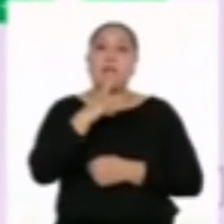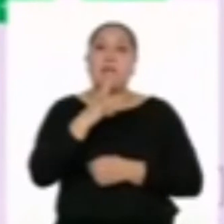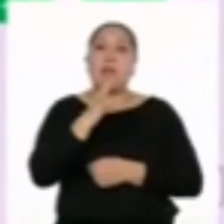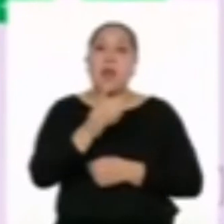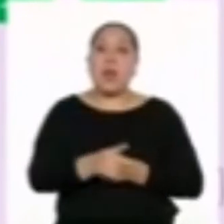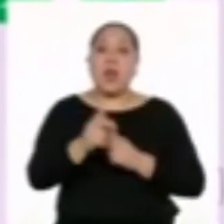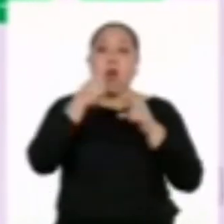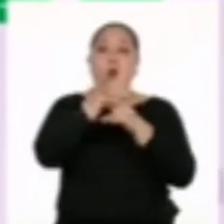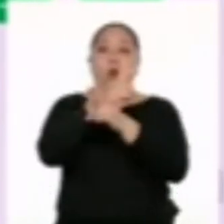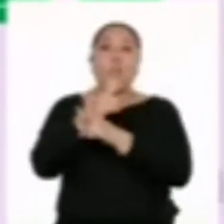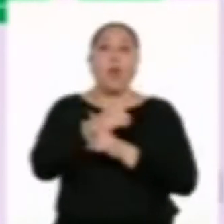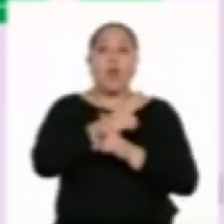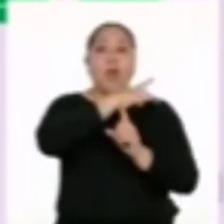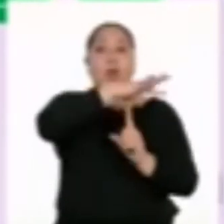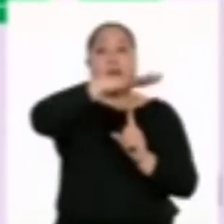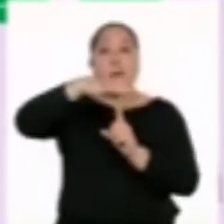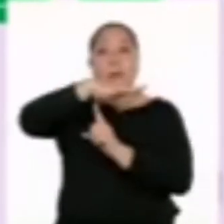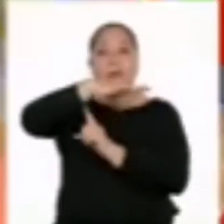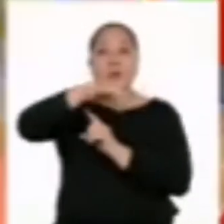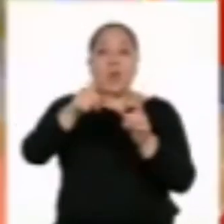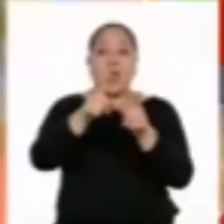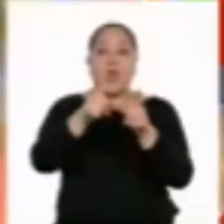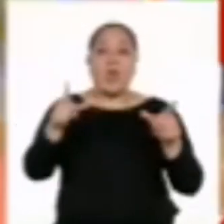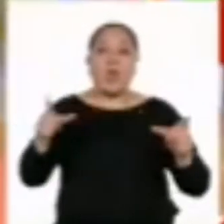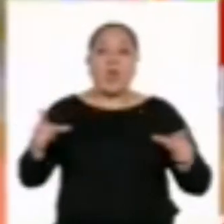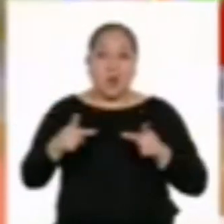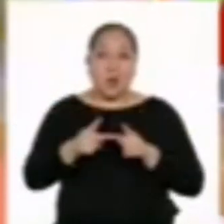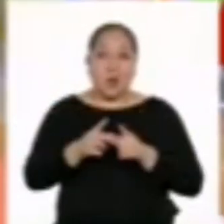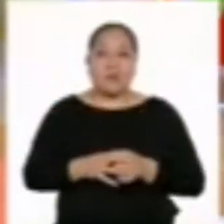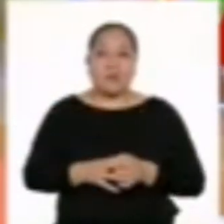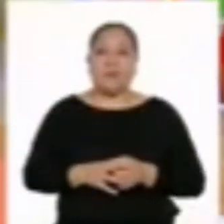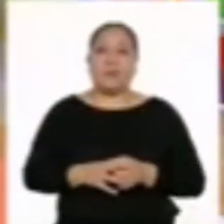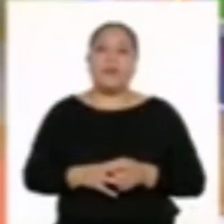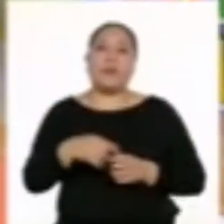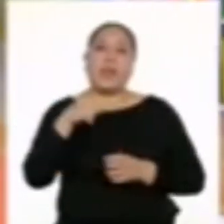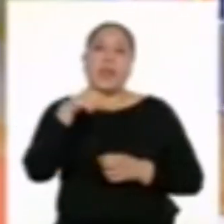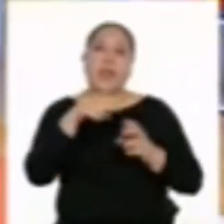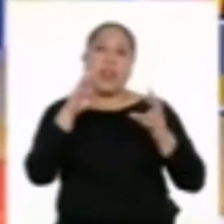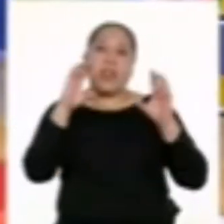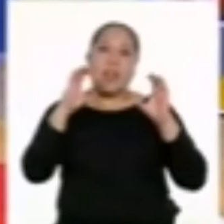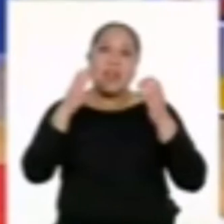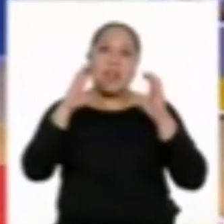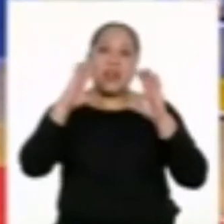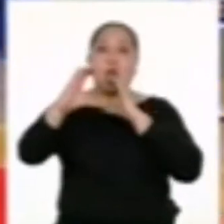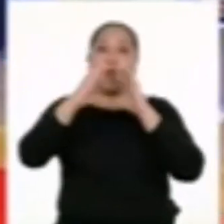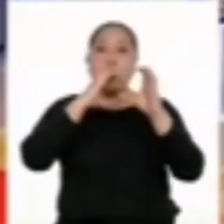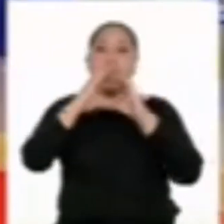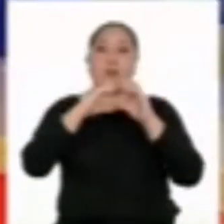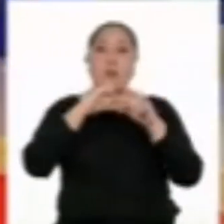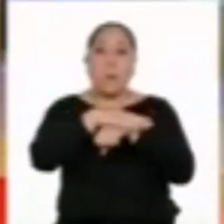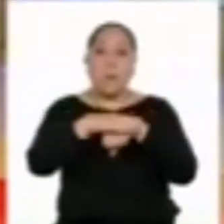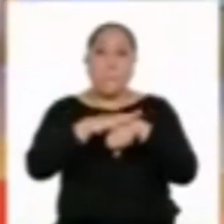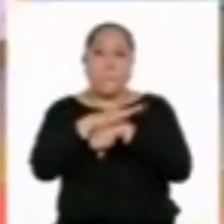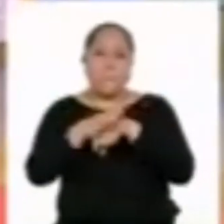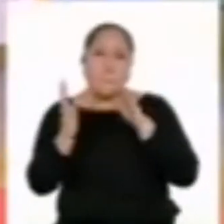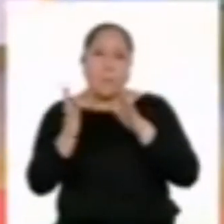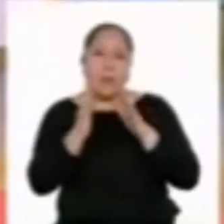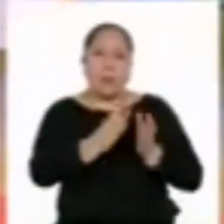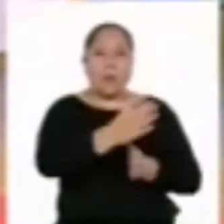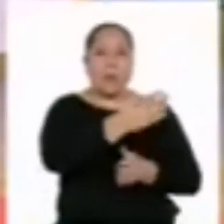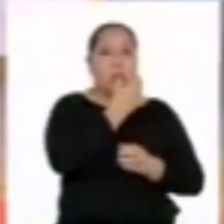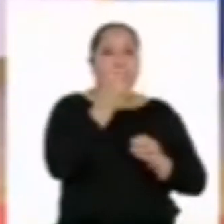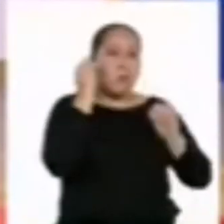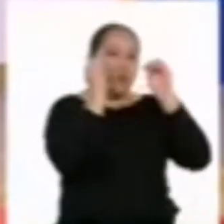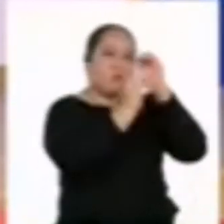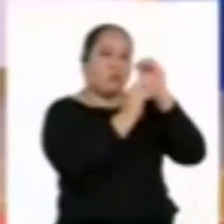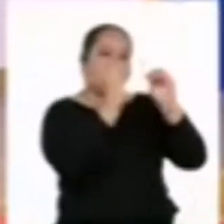cuidado del ambiente y el territorio. Y en el área de comunicación, vamos a desarrollar un plan de mejora que incluya todas